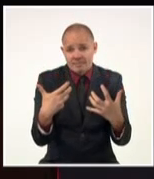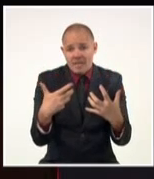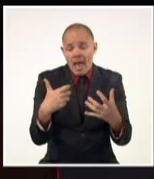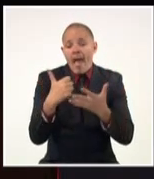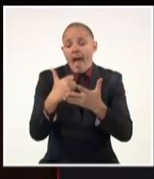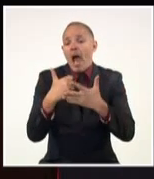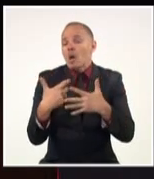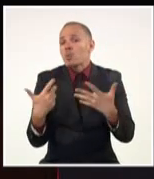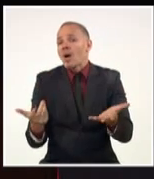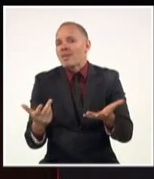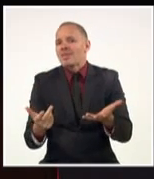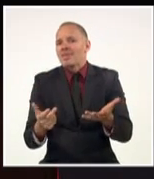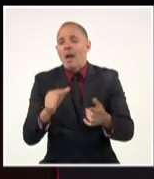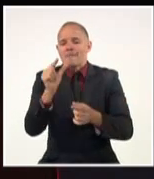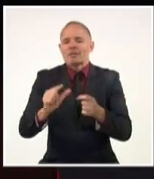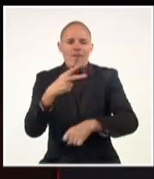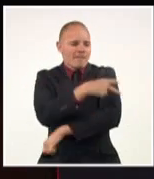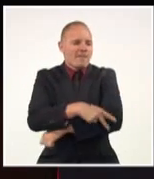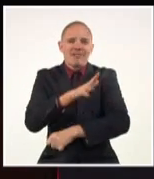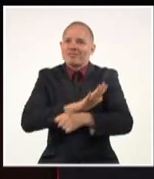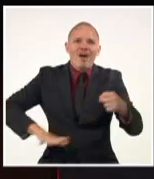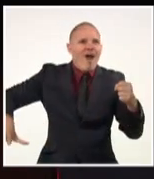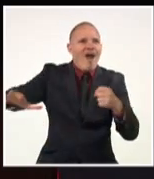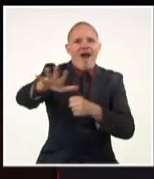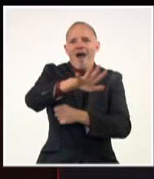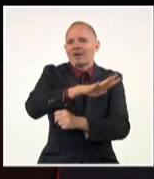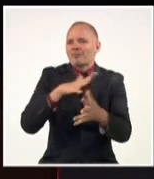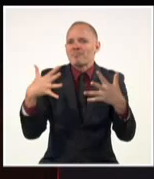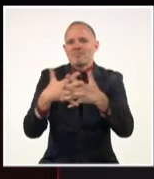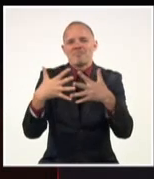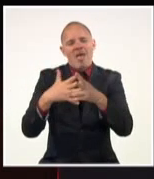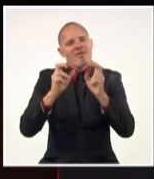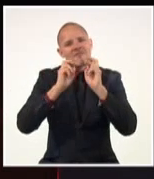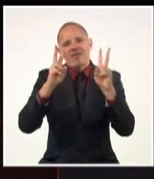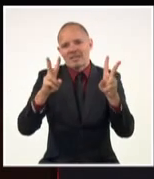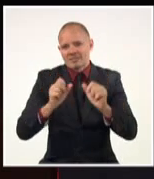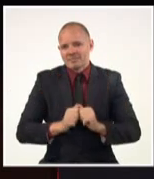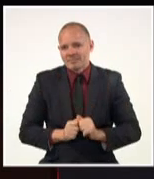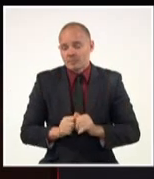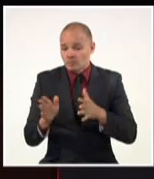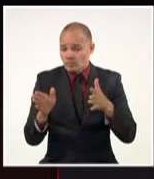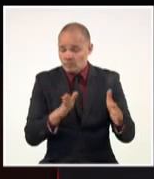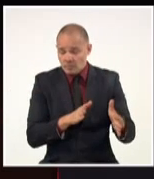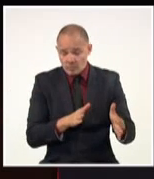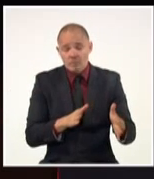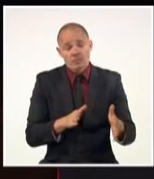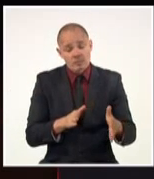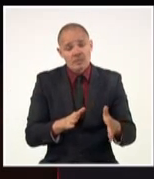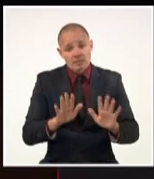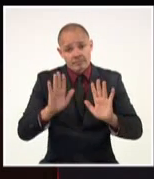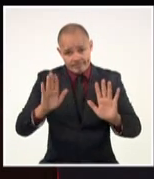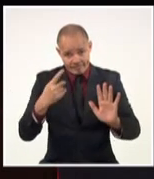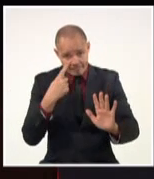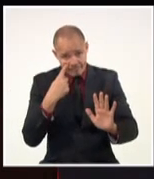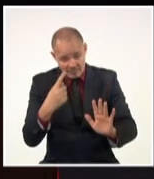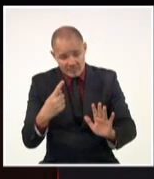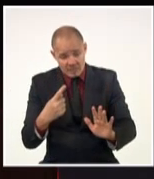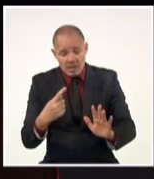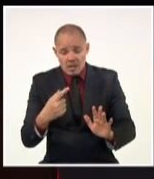como especie. Compatriotas, queda mucho por decir, pero queda más aún por